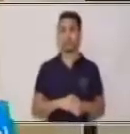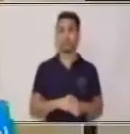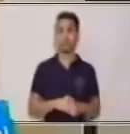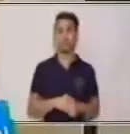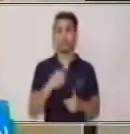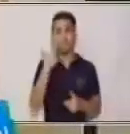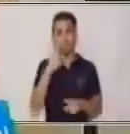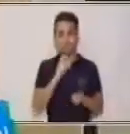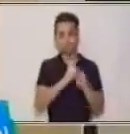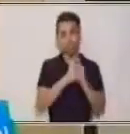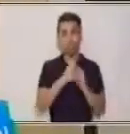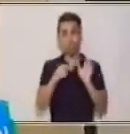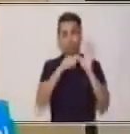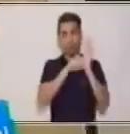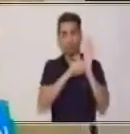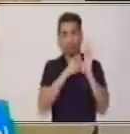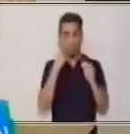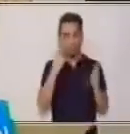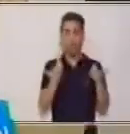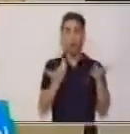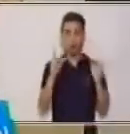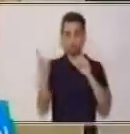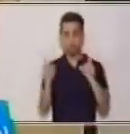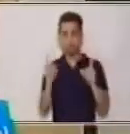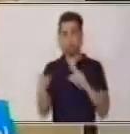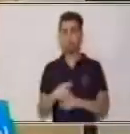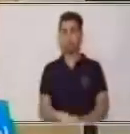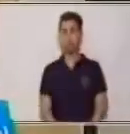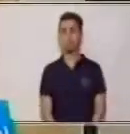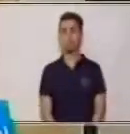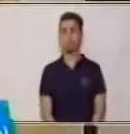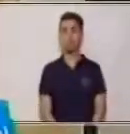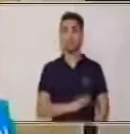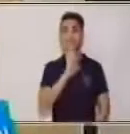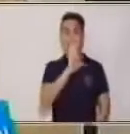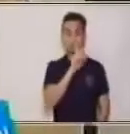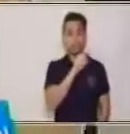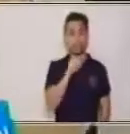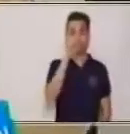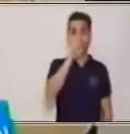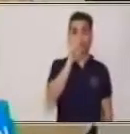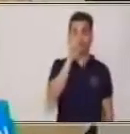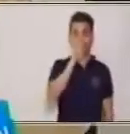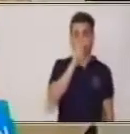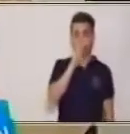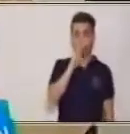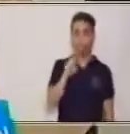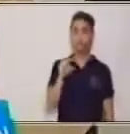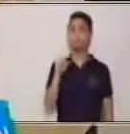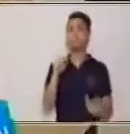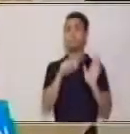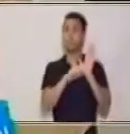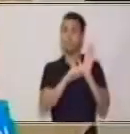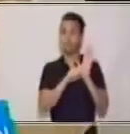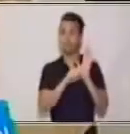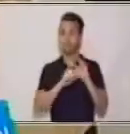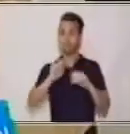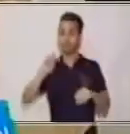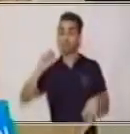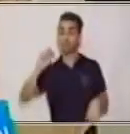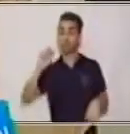veamos la variación. 5 elevado al cuadrado menos el